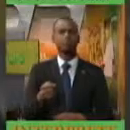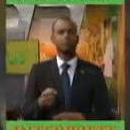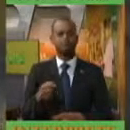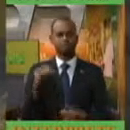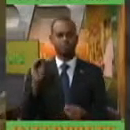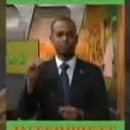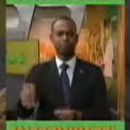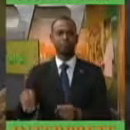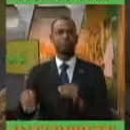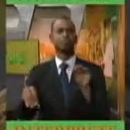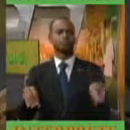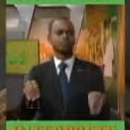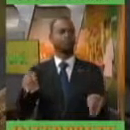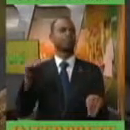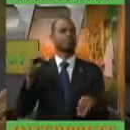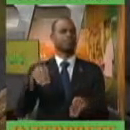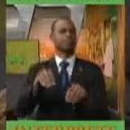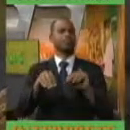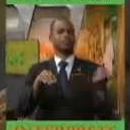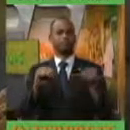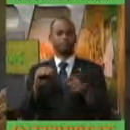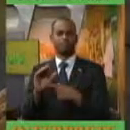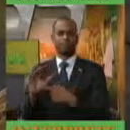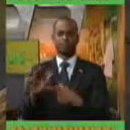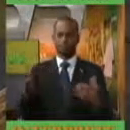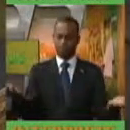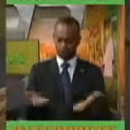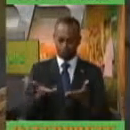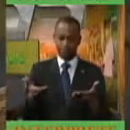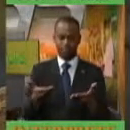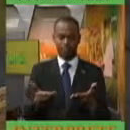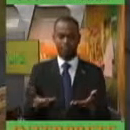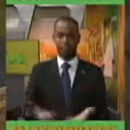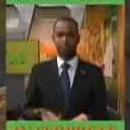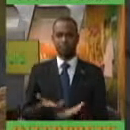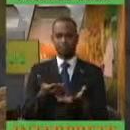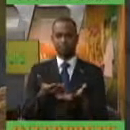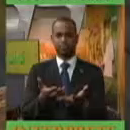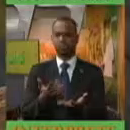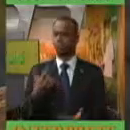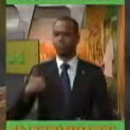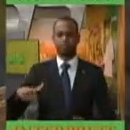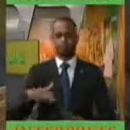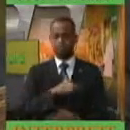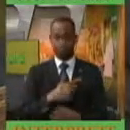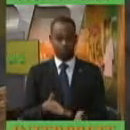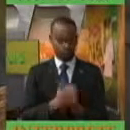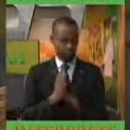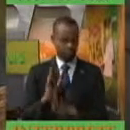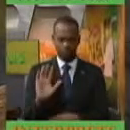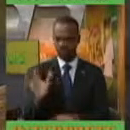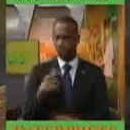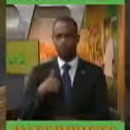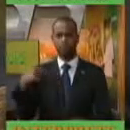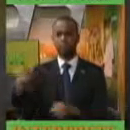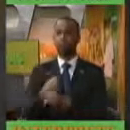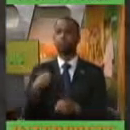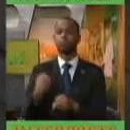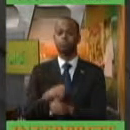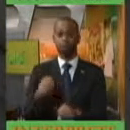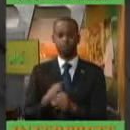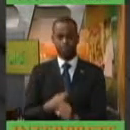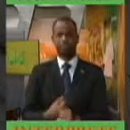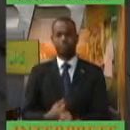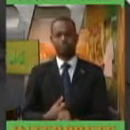llevarla por cada pueblo y decir, aquí estamos dando, no pedimos, trabajamos? Ese es